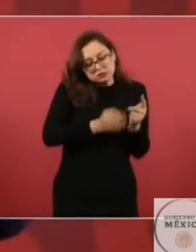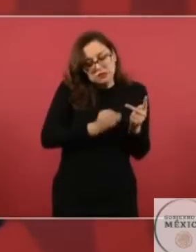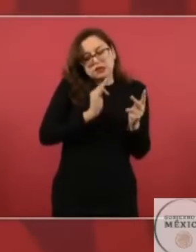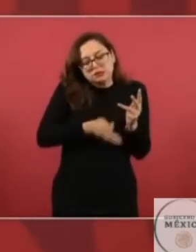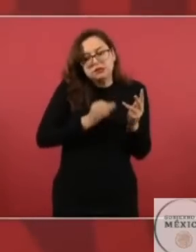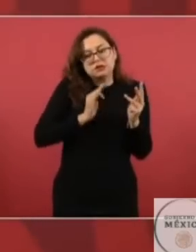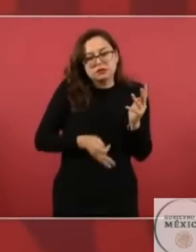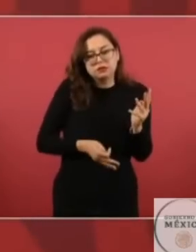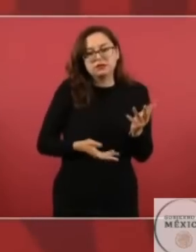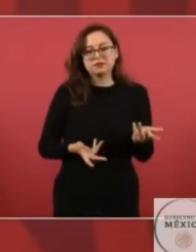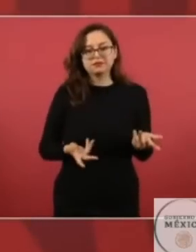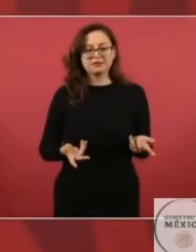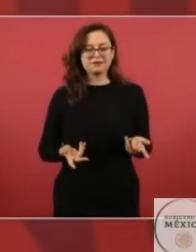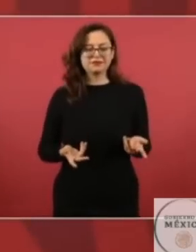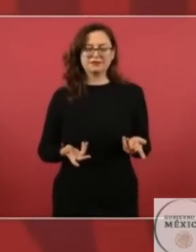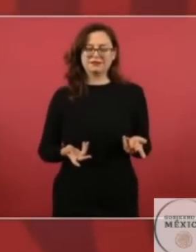Entonces,